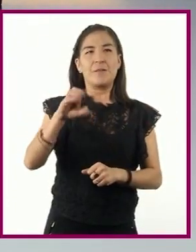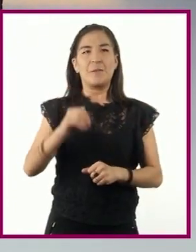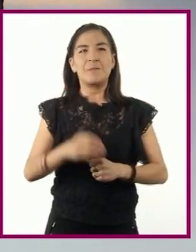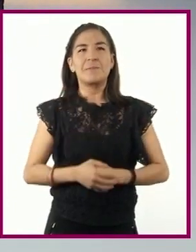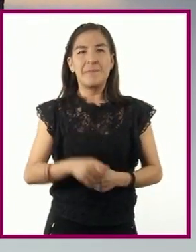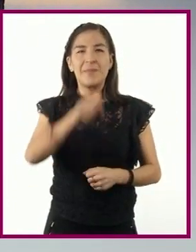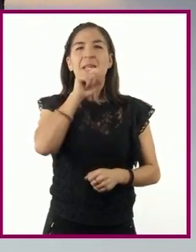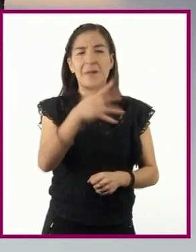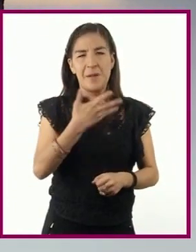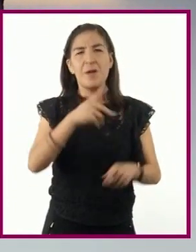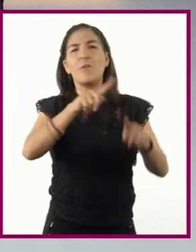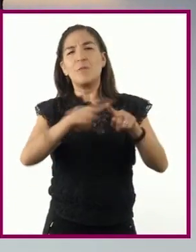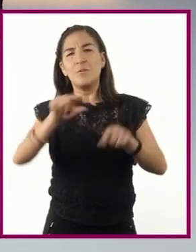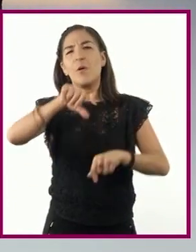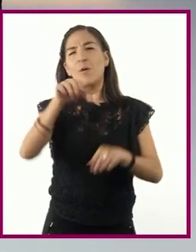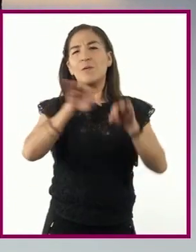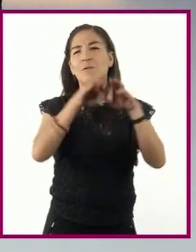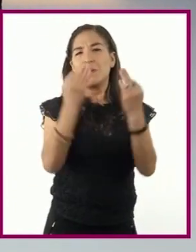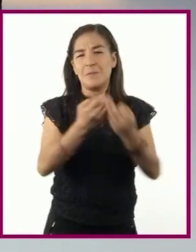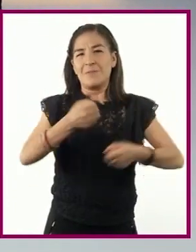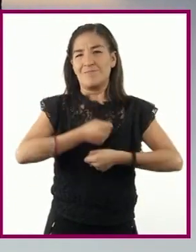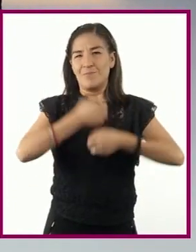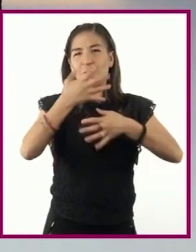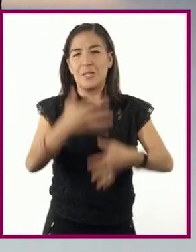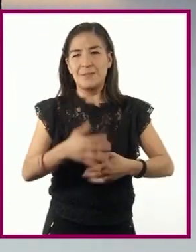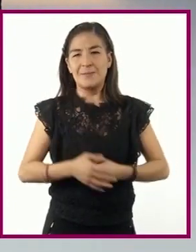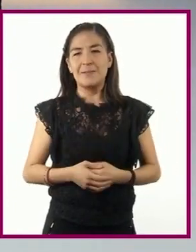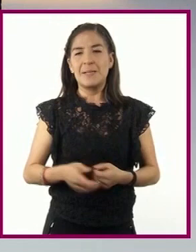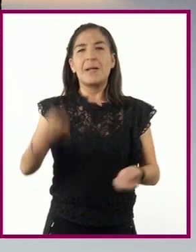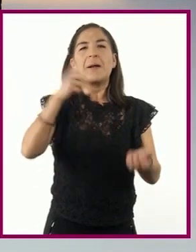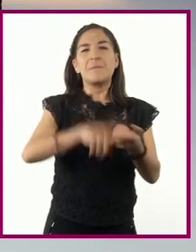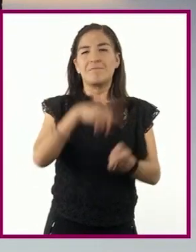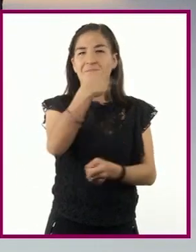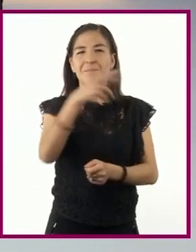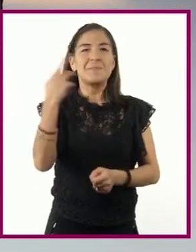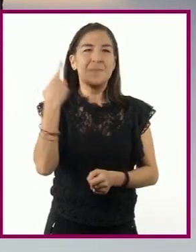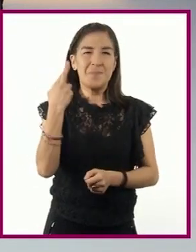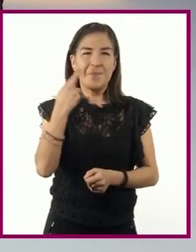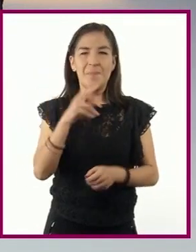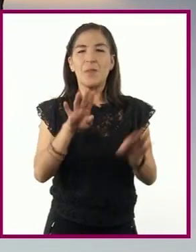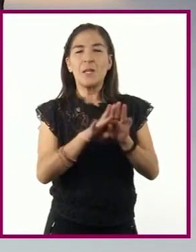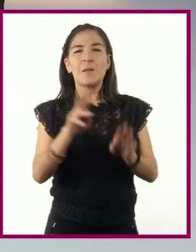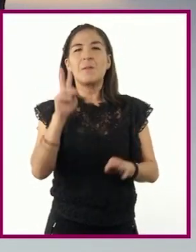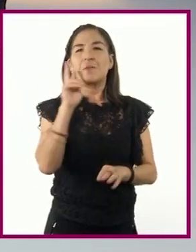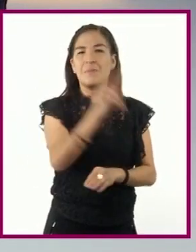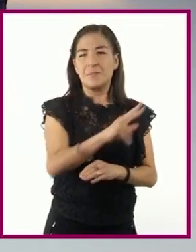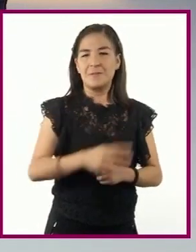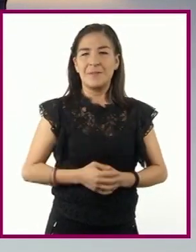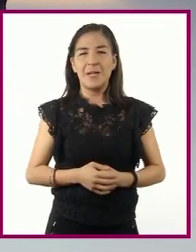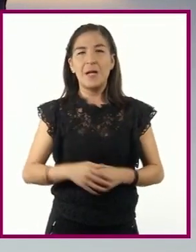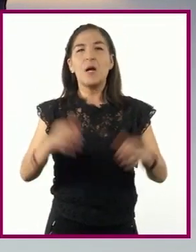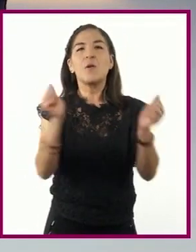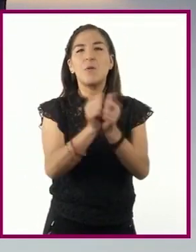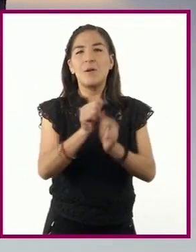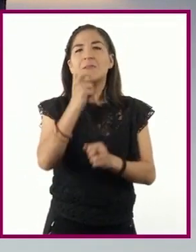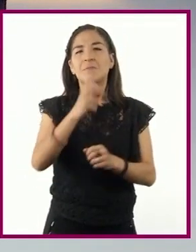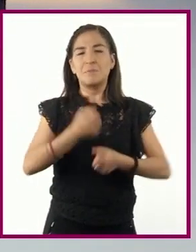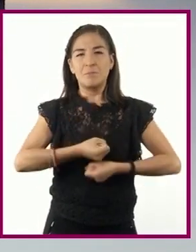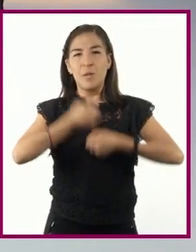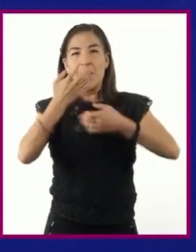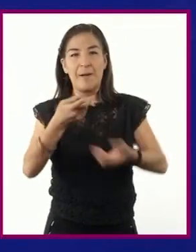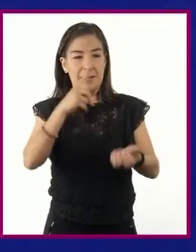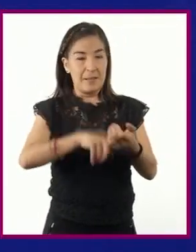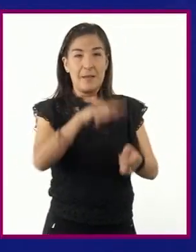También existen otras formas de creación poética, los medios audiovisuales. Es decir, la poesía se ha trasladado